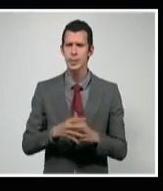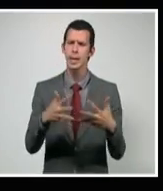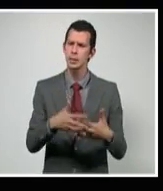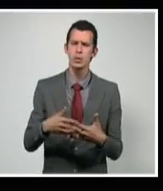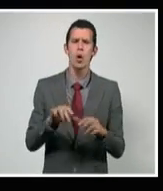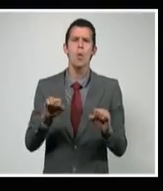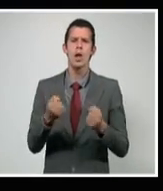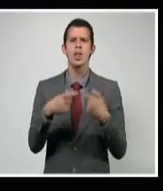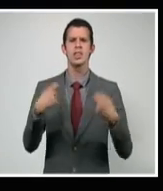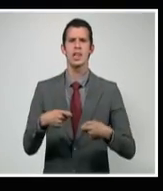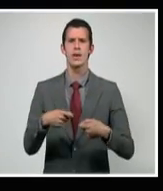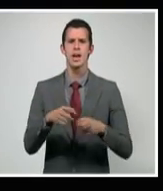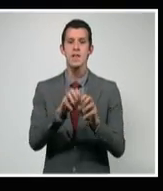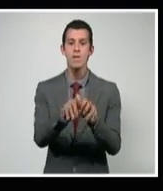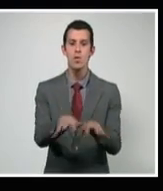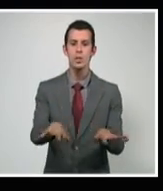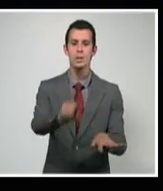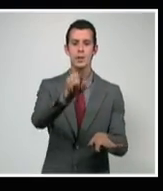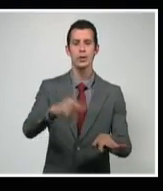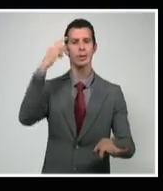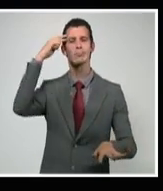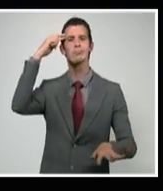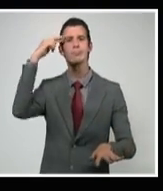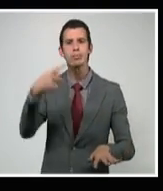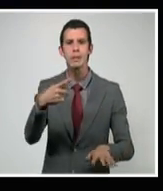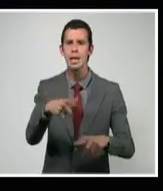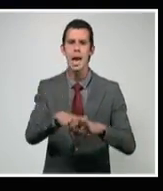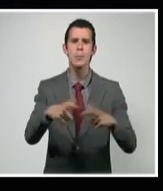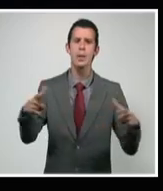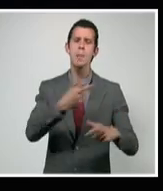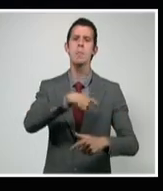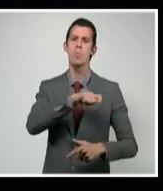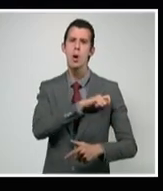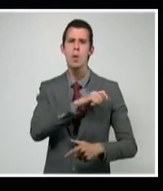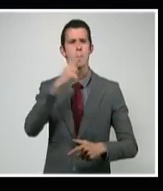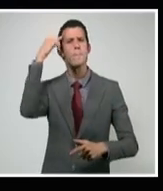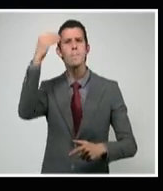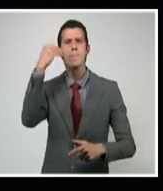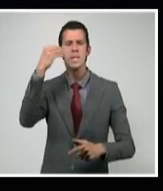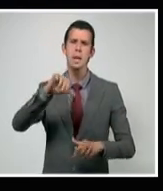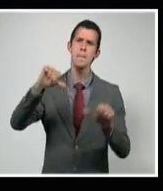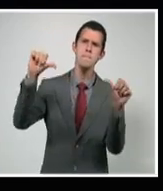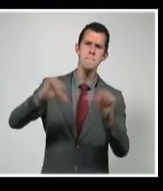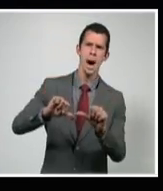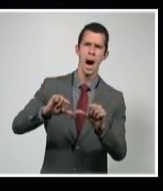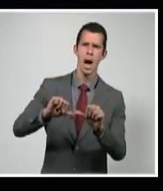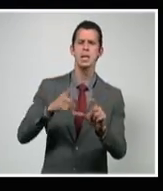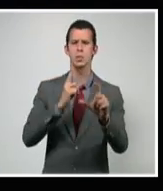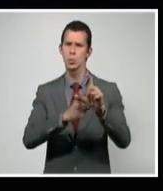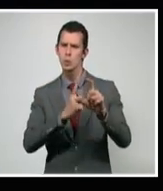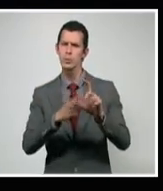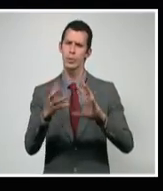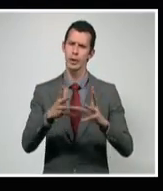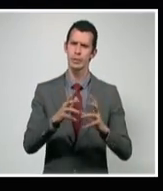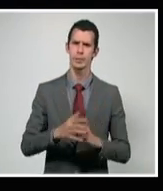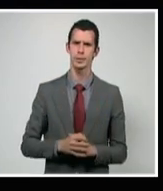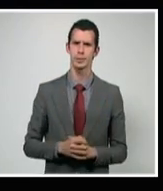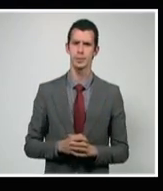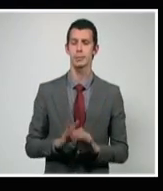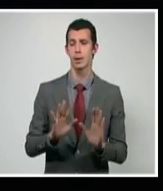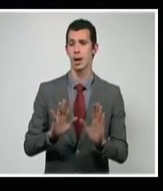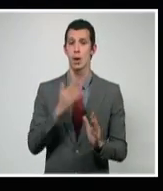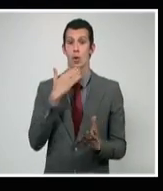estrategias a largo, a mediano y corto plazo para poder contar con esos líderes en el país. Para eso se han implementado planes